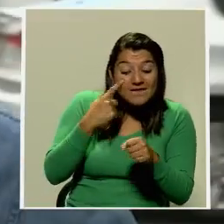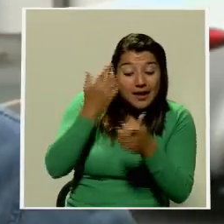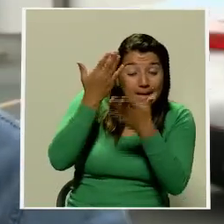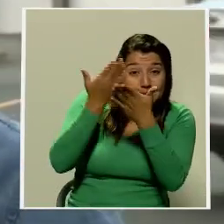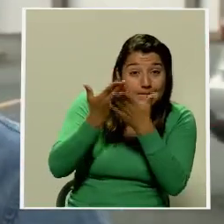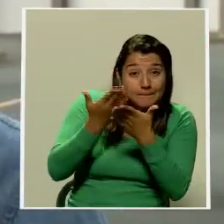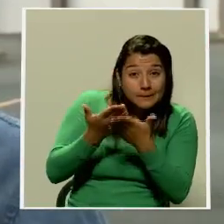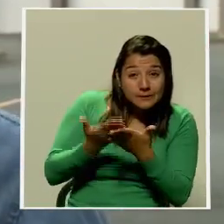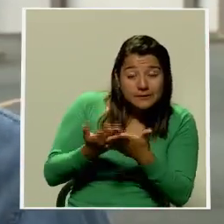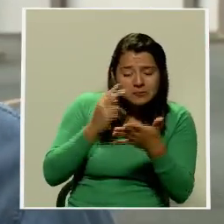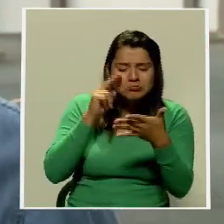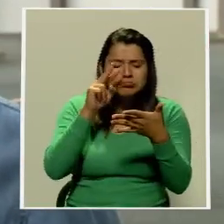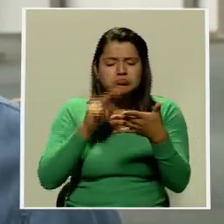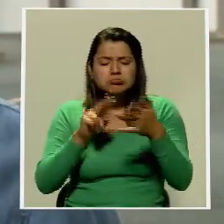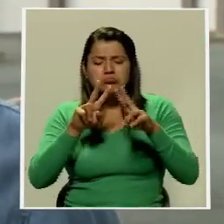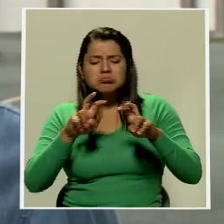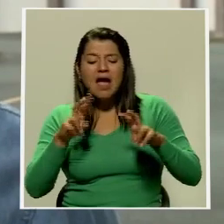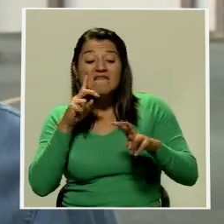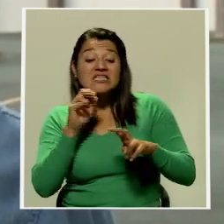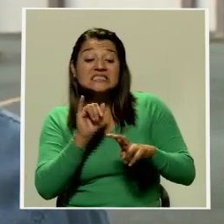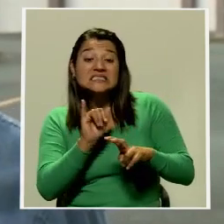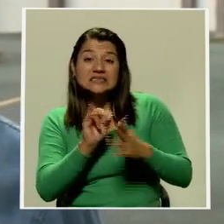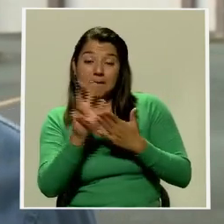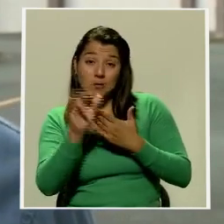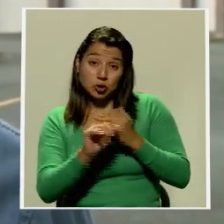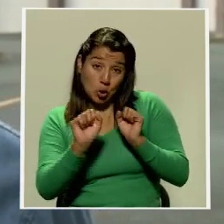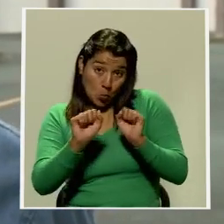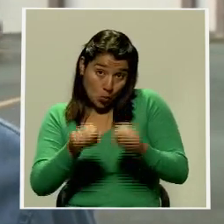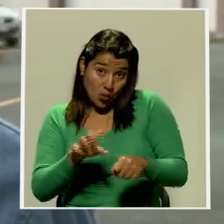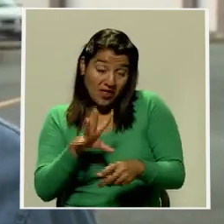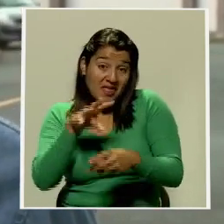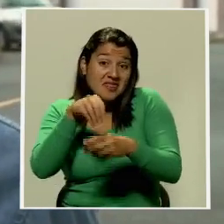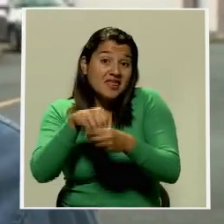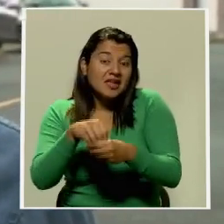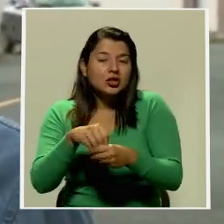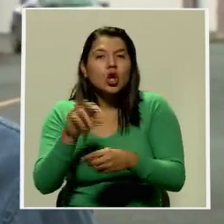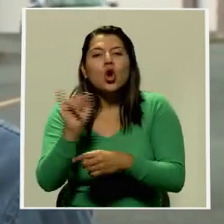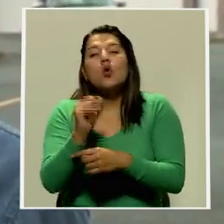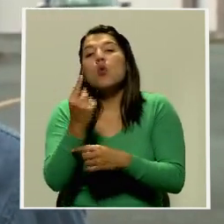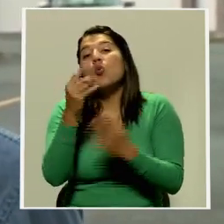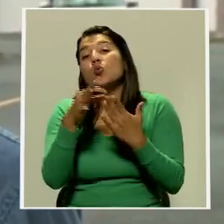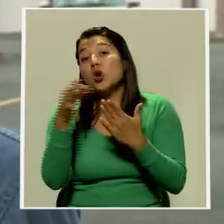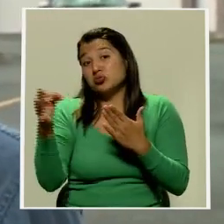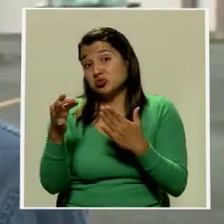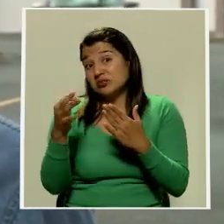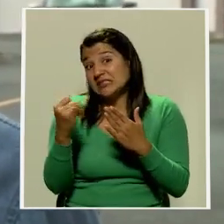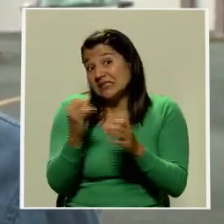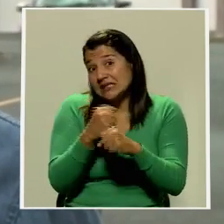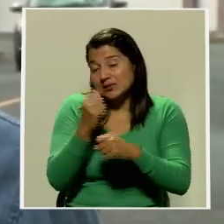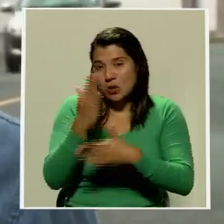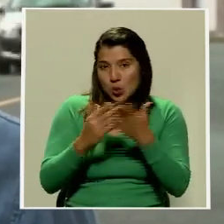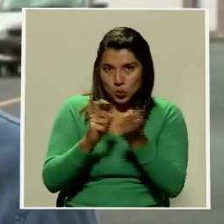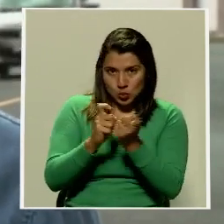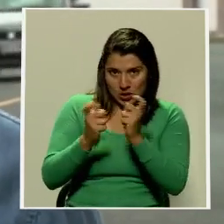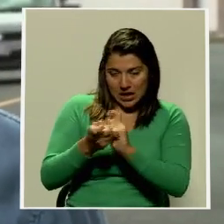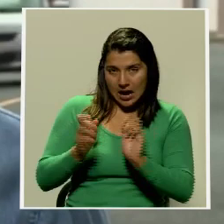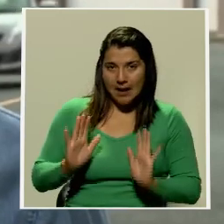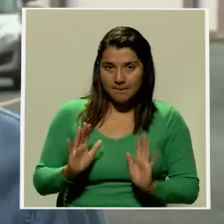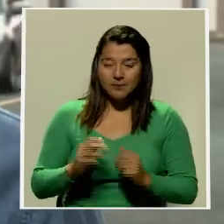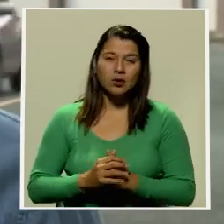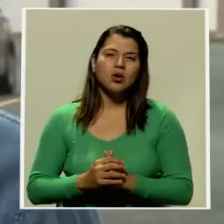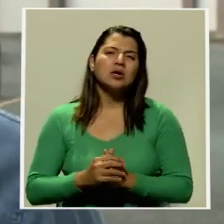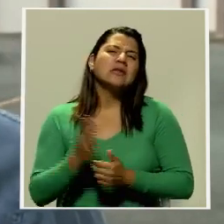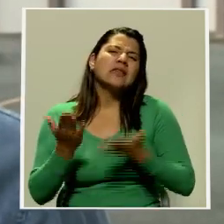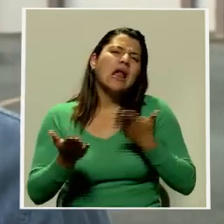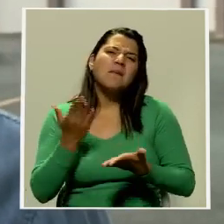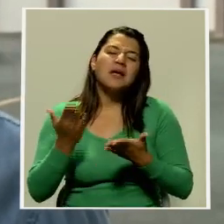y ver si ese mismo proyecto podría estar dentro de las alternativas haciendo algunas modificaciones, exceptuando algún tipo de